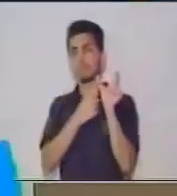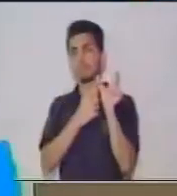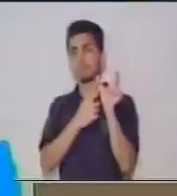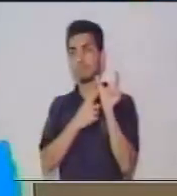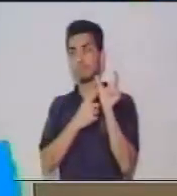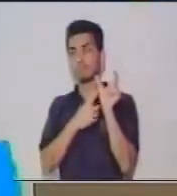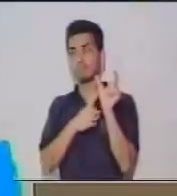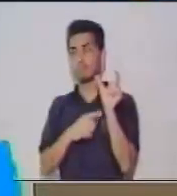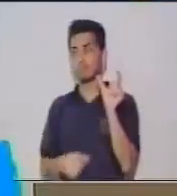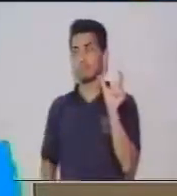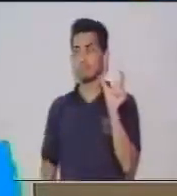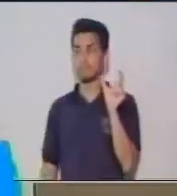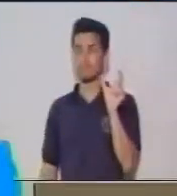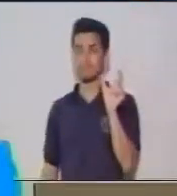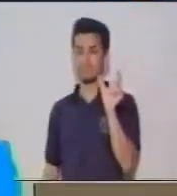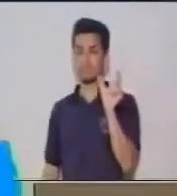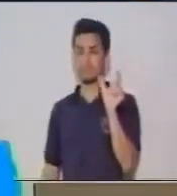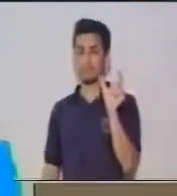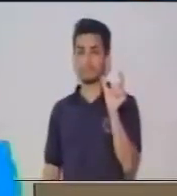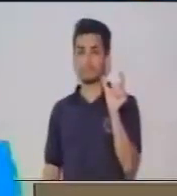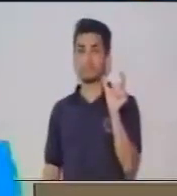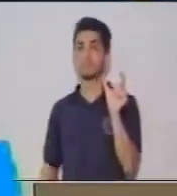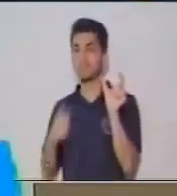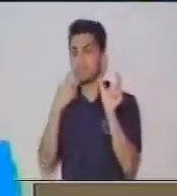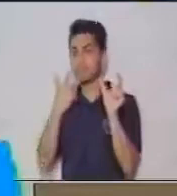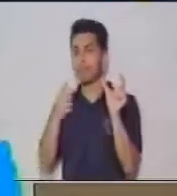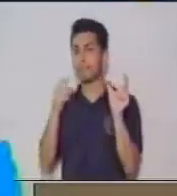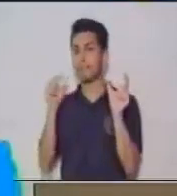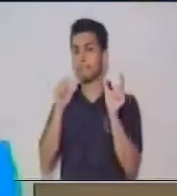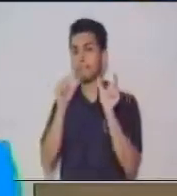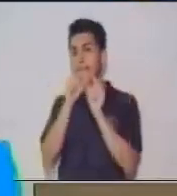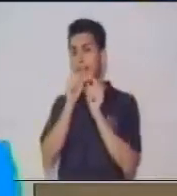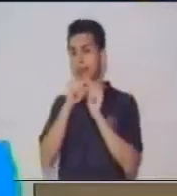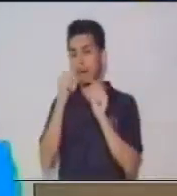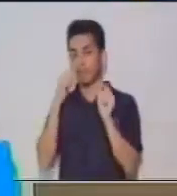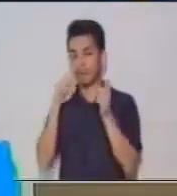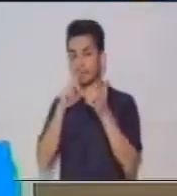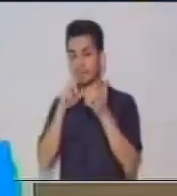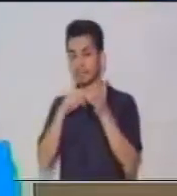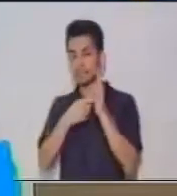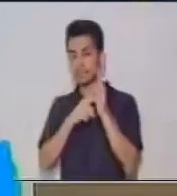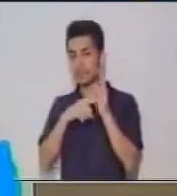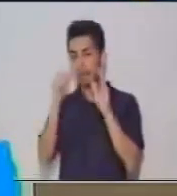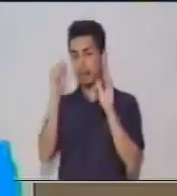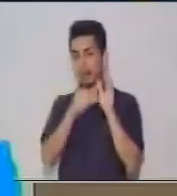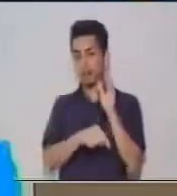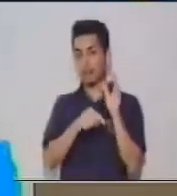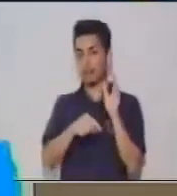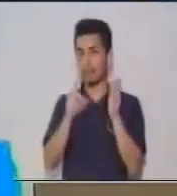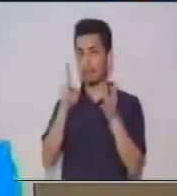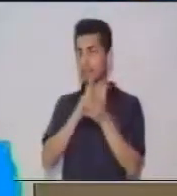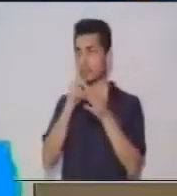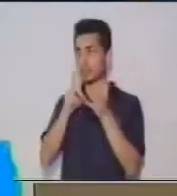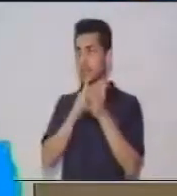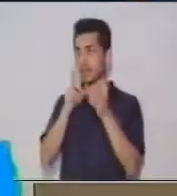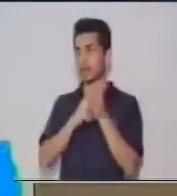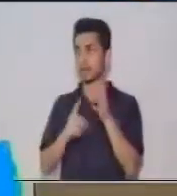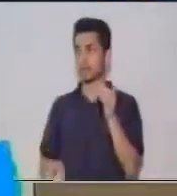base de nuestra palabra, es la que vamos a encontrar el significado tal y cual en el